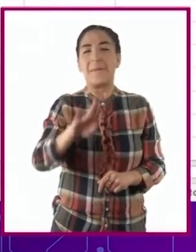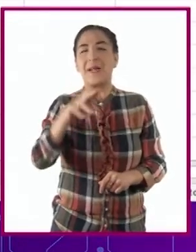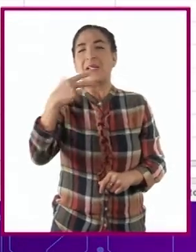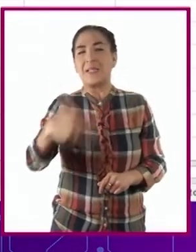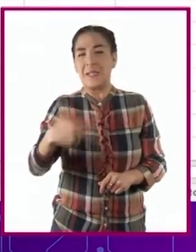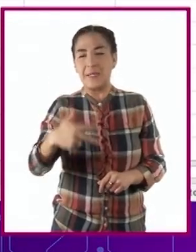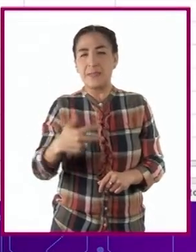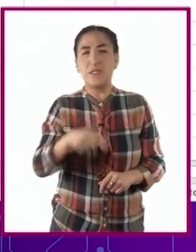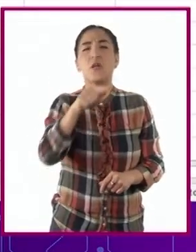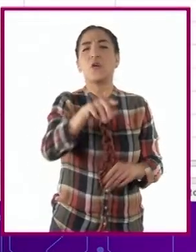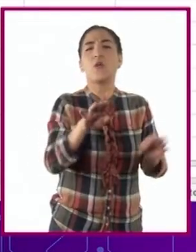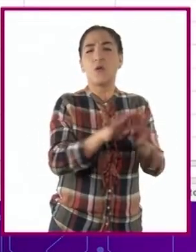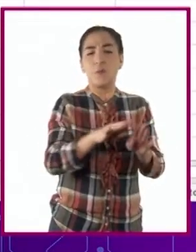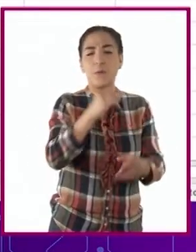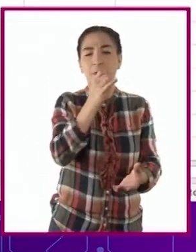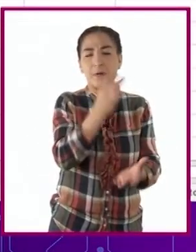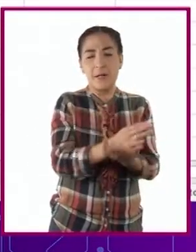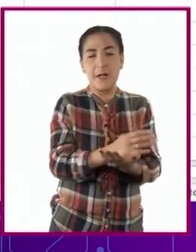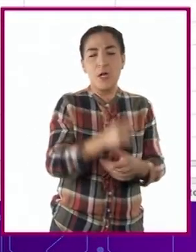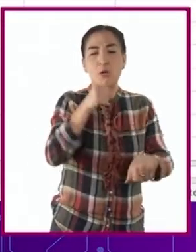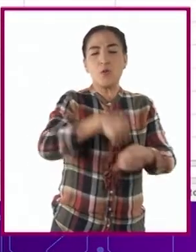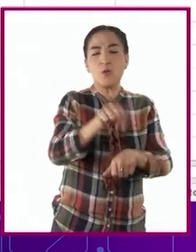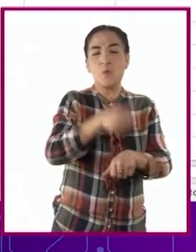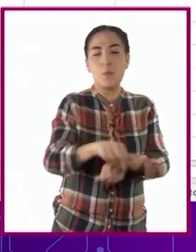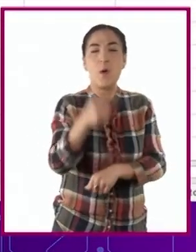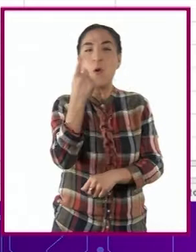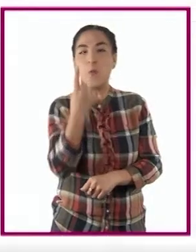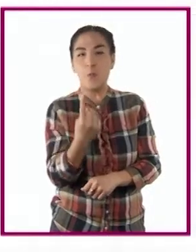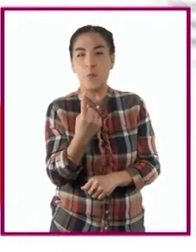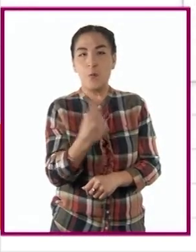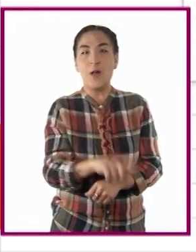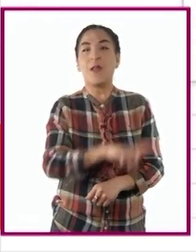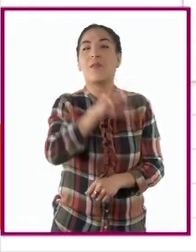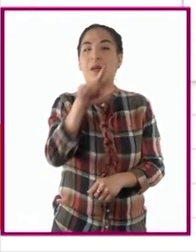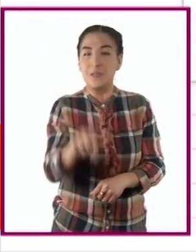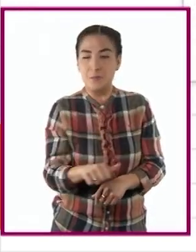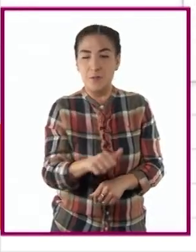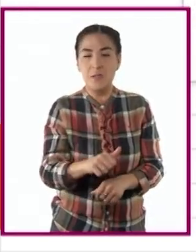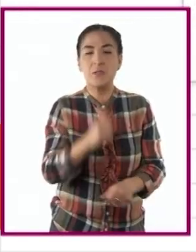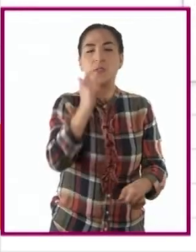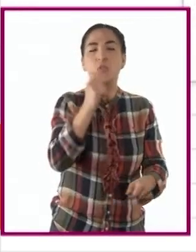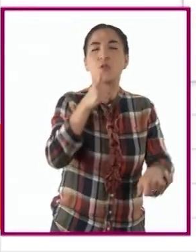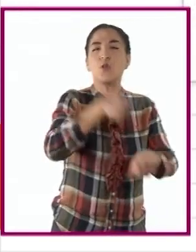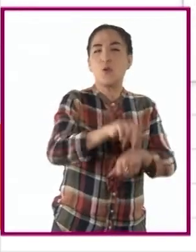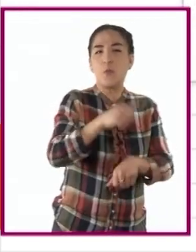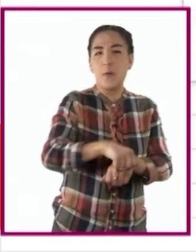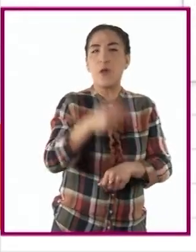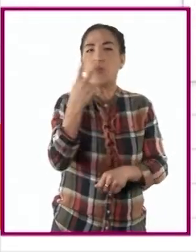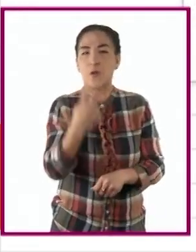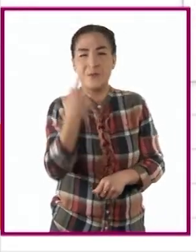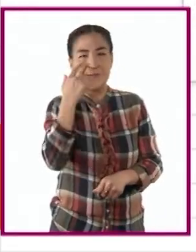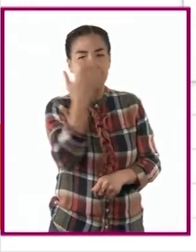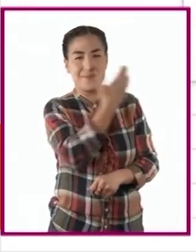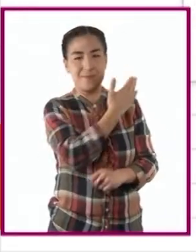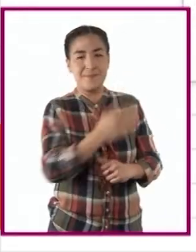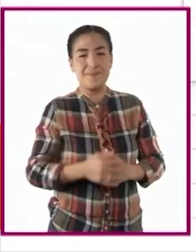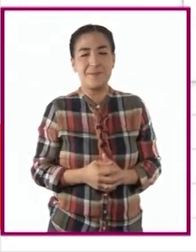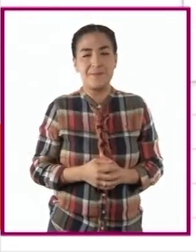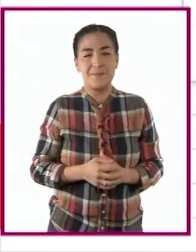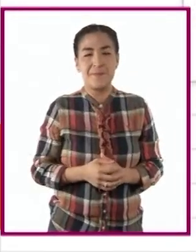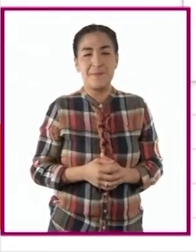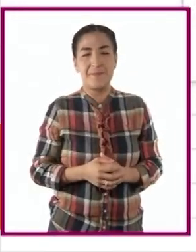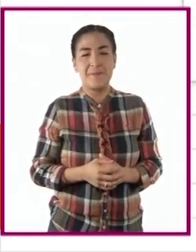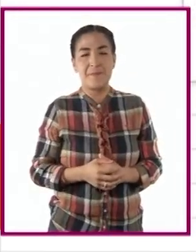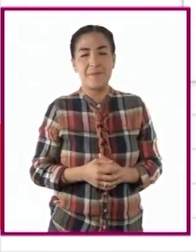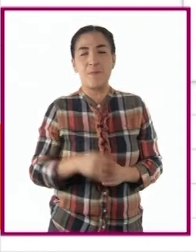se identifica con el número 1. Después, identificado con el número 2 en la imagen.